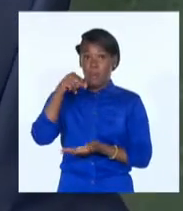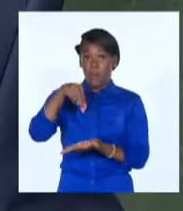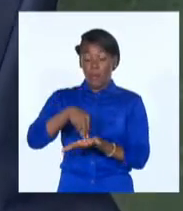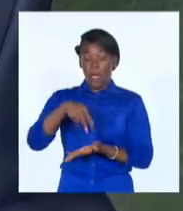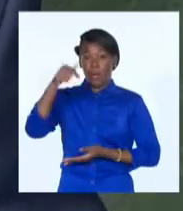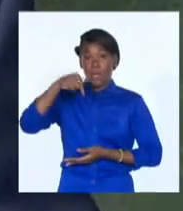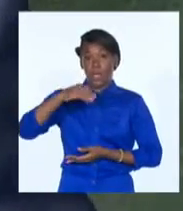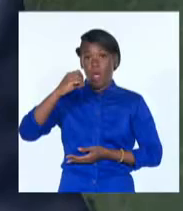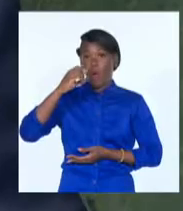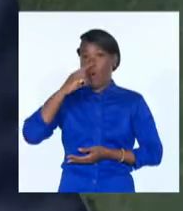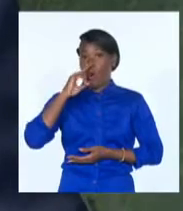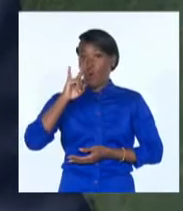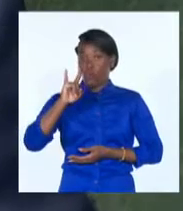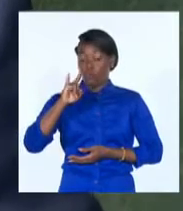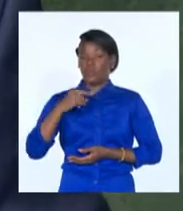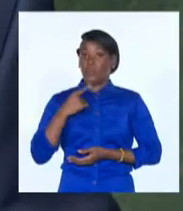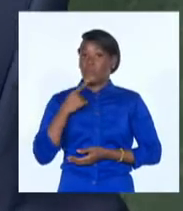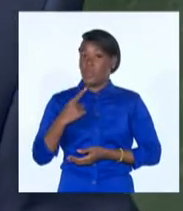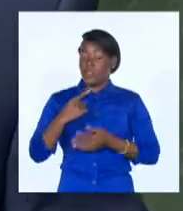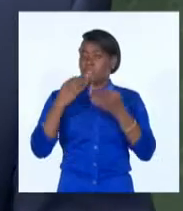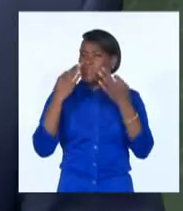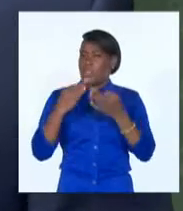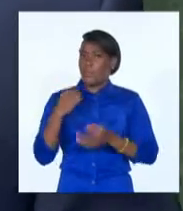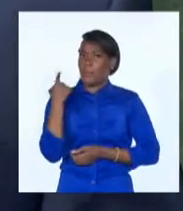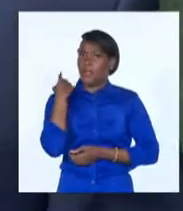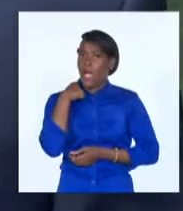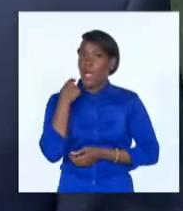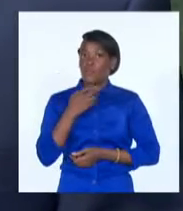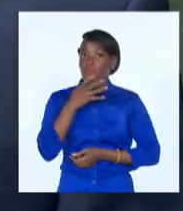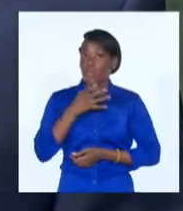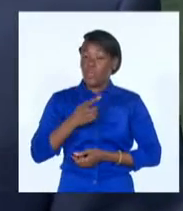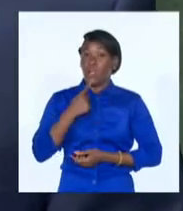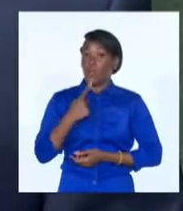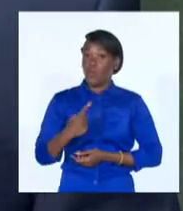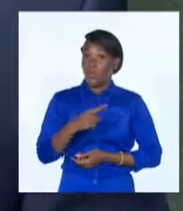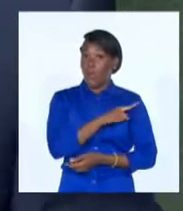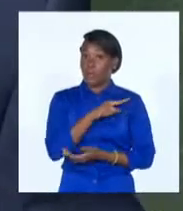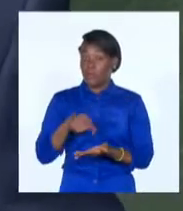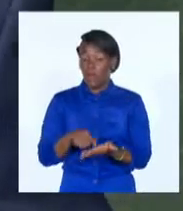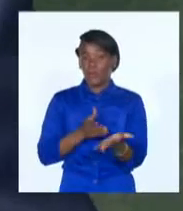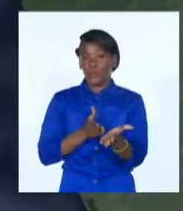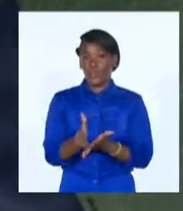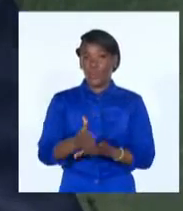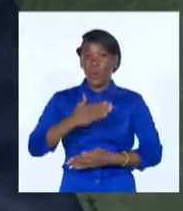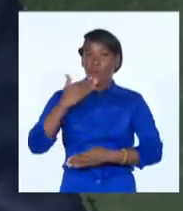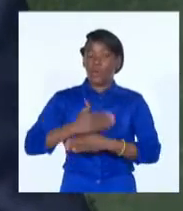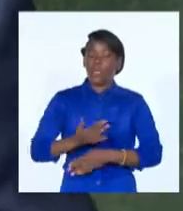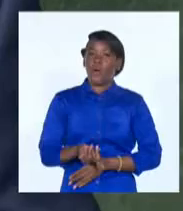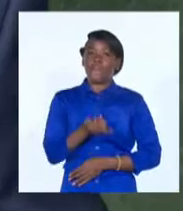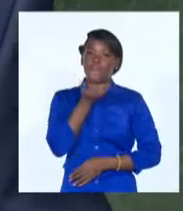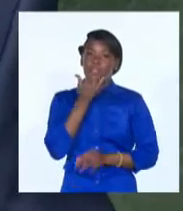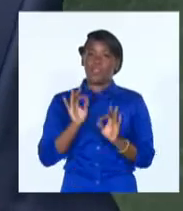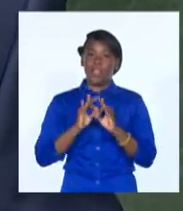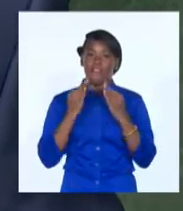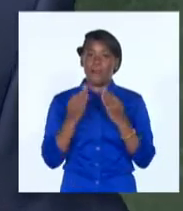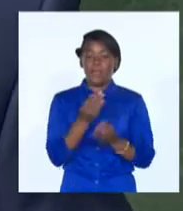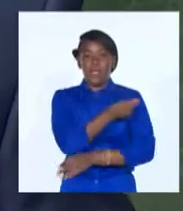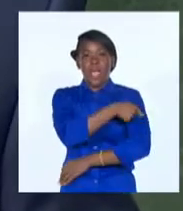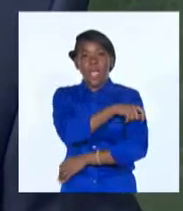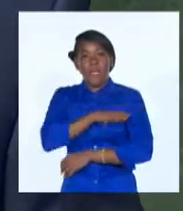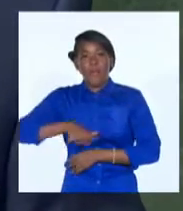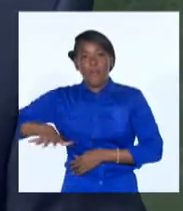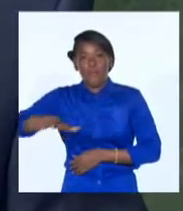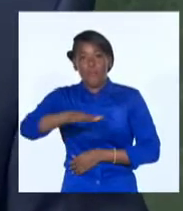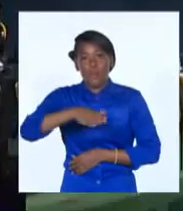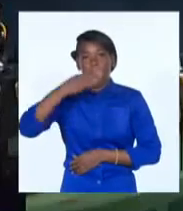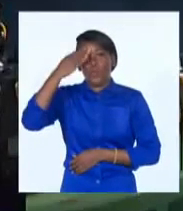el bloqueo daña gravemente también, por su agresiva aplicación extraterritorial, la soberanía y los intereses de todos